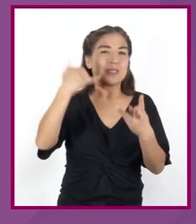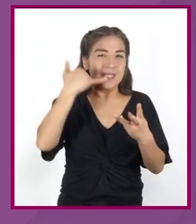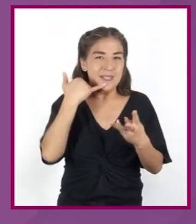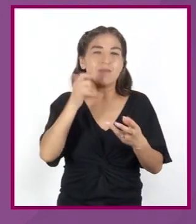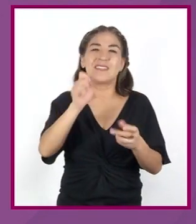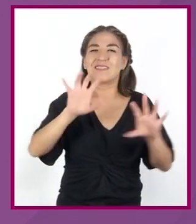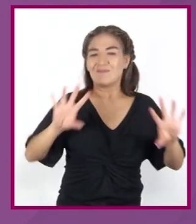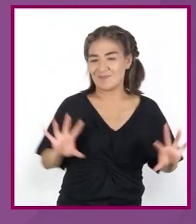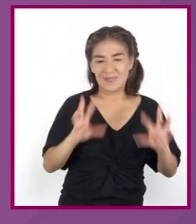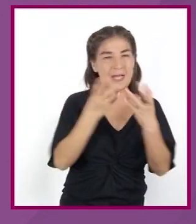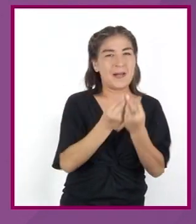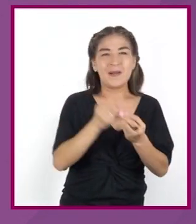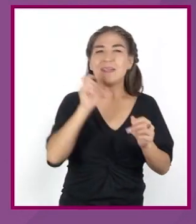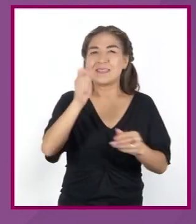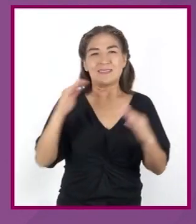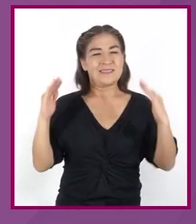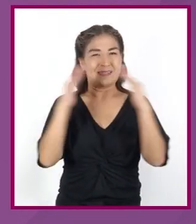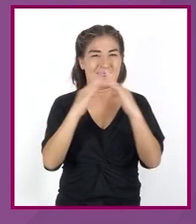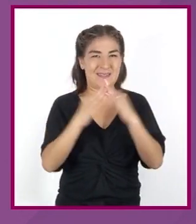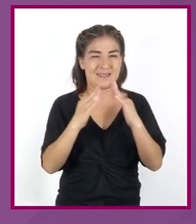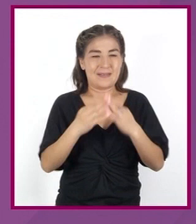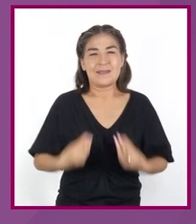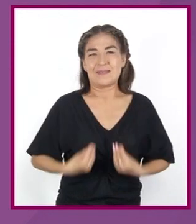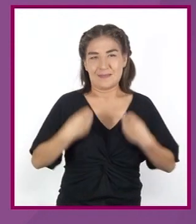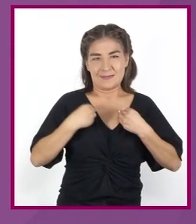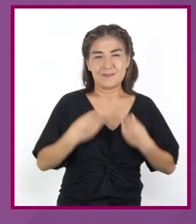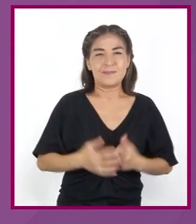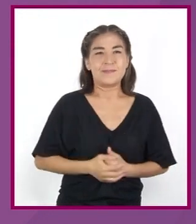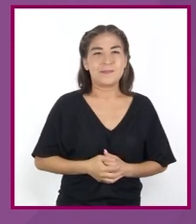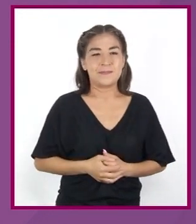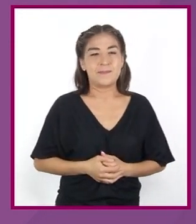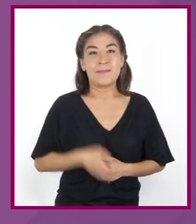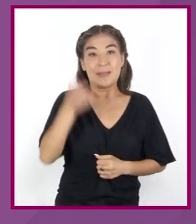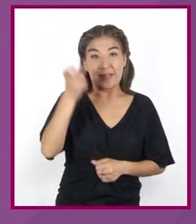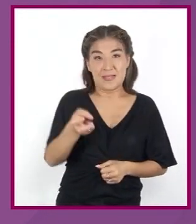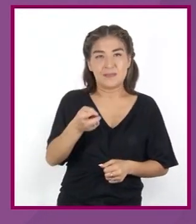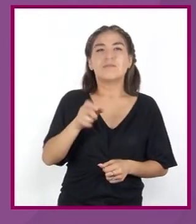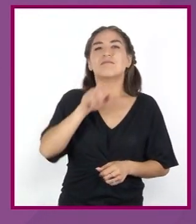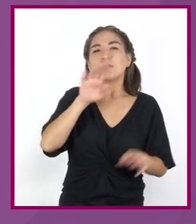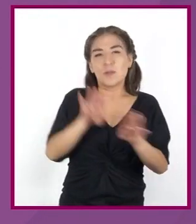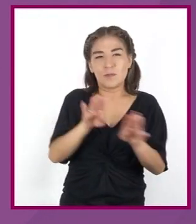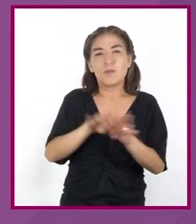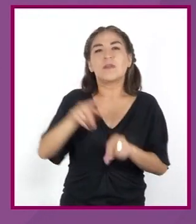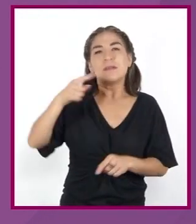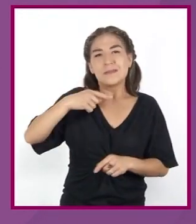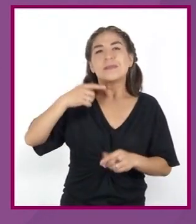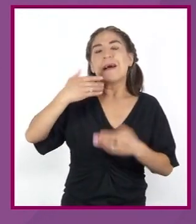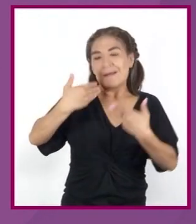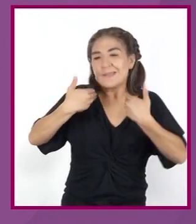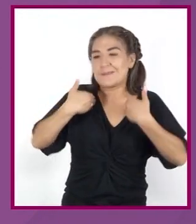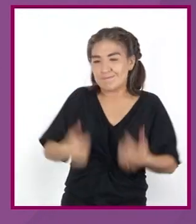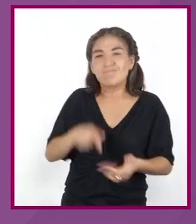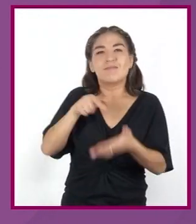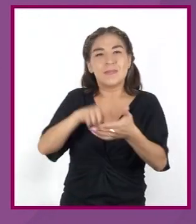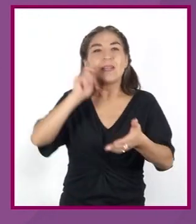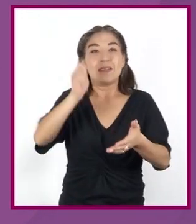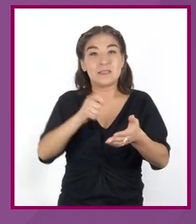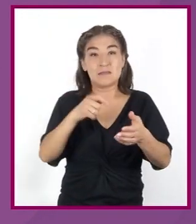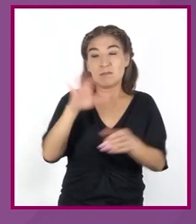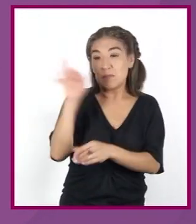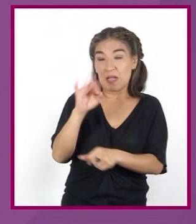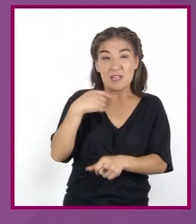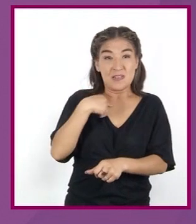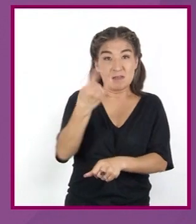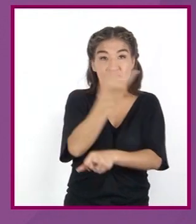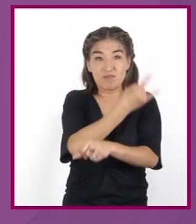servicios relacionados con la vivienda. Para este caso en particular tenemos que entender que la consecuencia por el